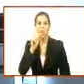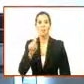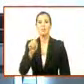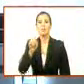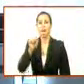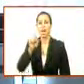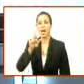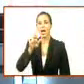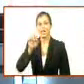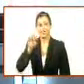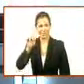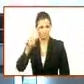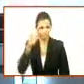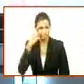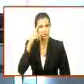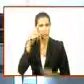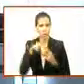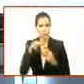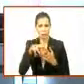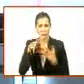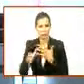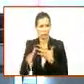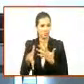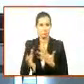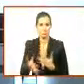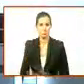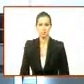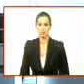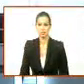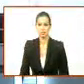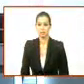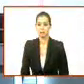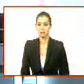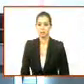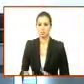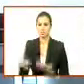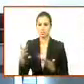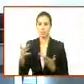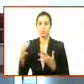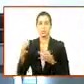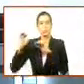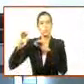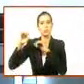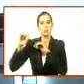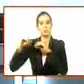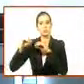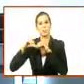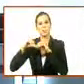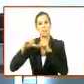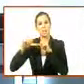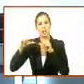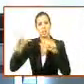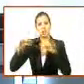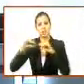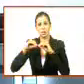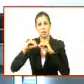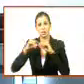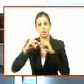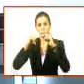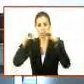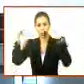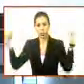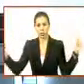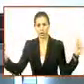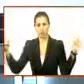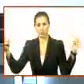conocer la situación con el deslizamiento que produjo que se diera el puente de la